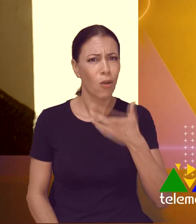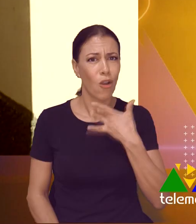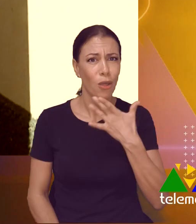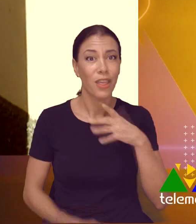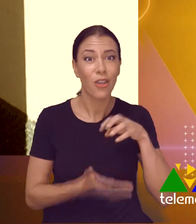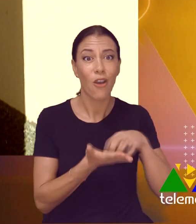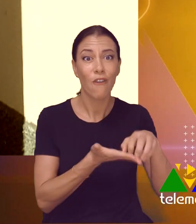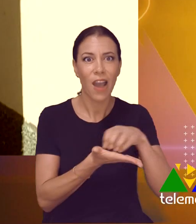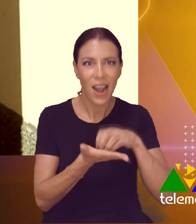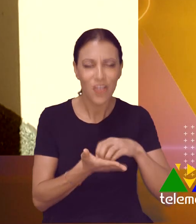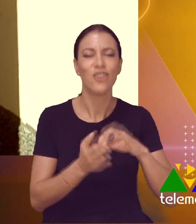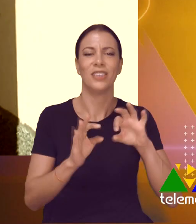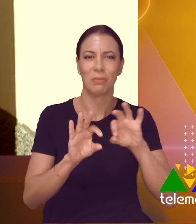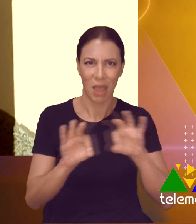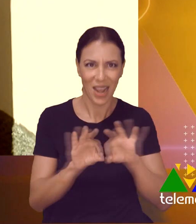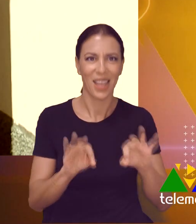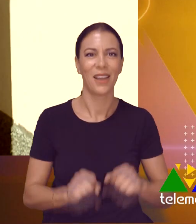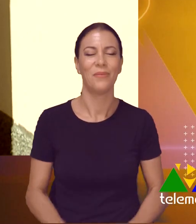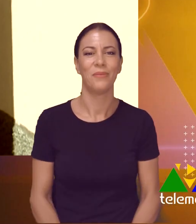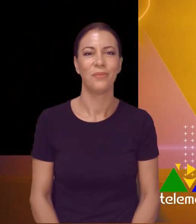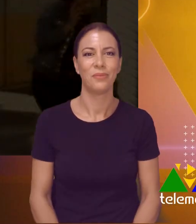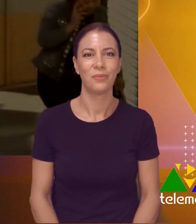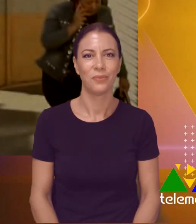El conocido barrio de La Esparraguera.